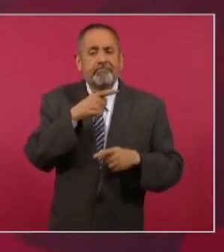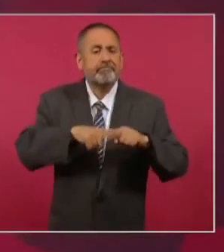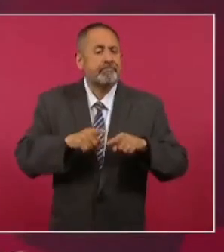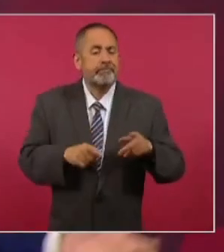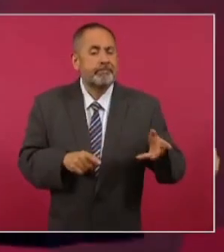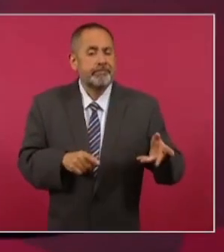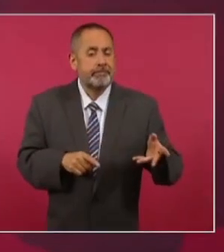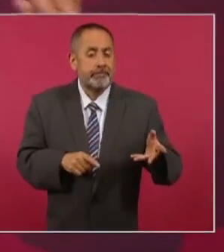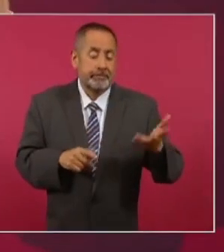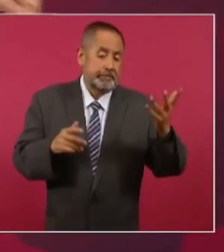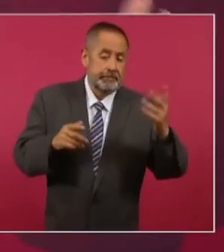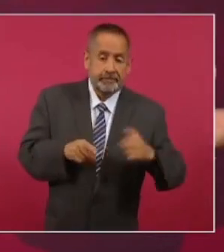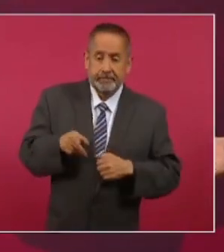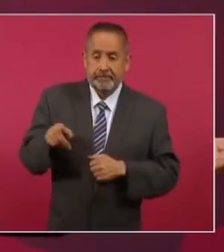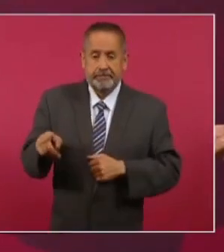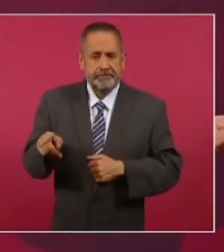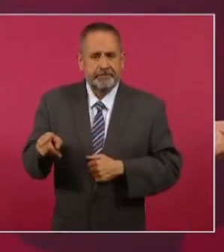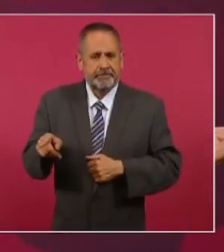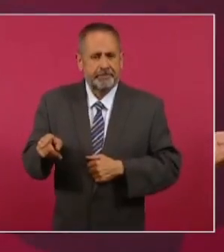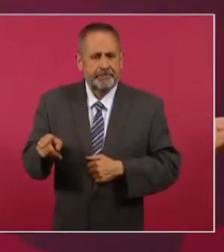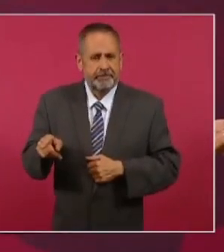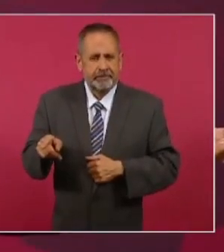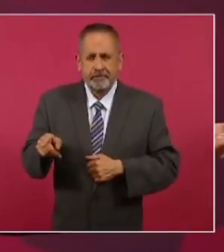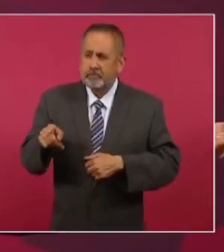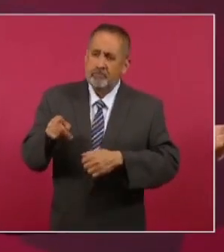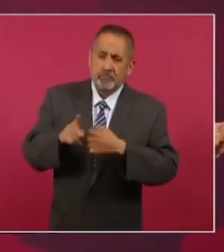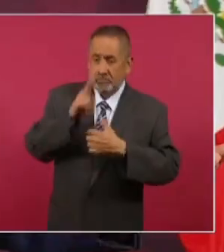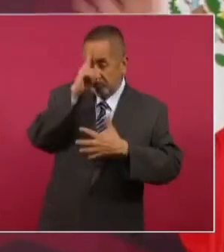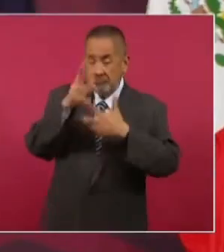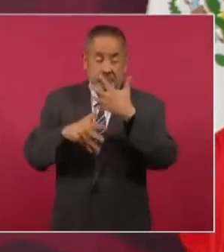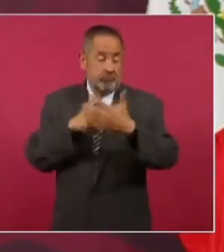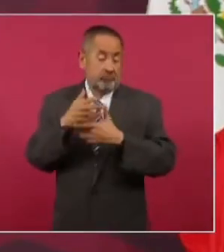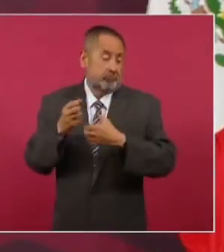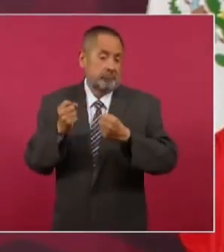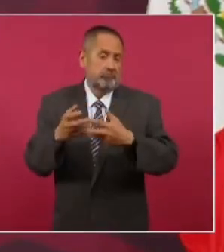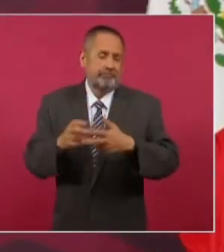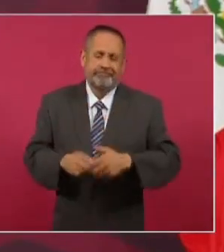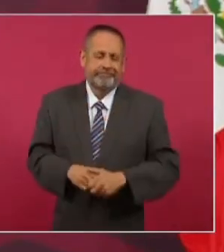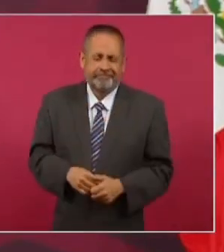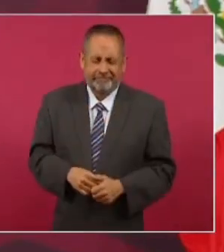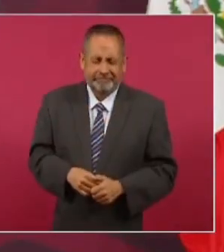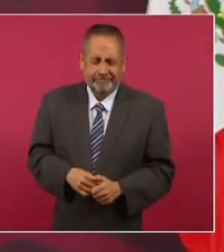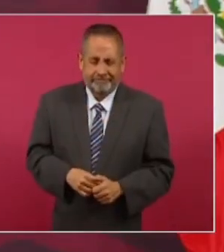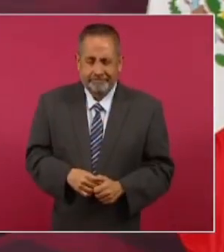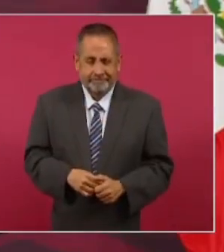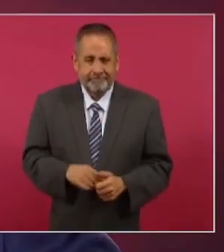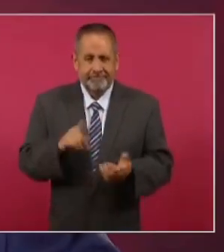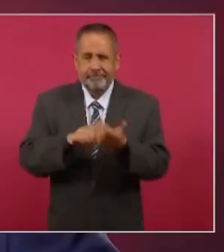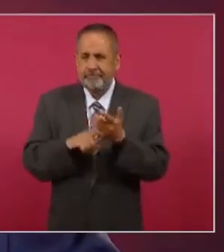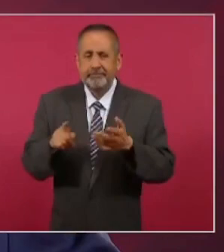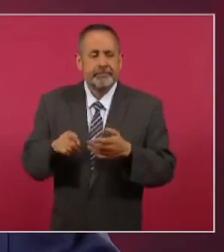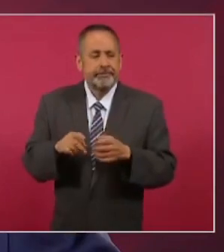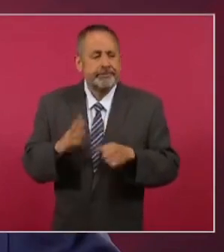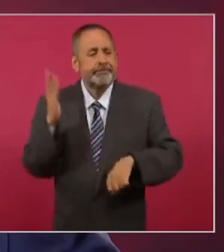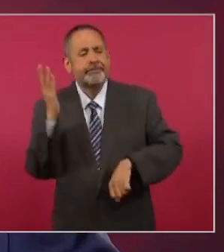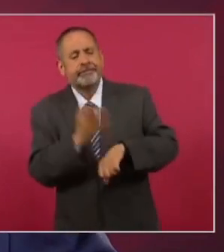de que hay mucha violencia y hay impunidad